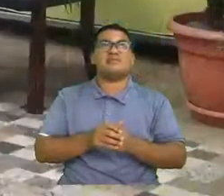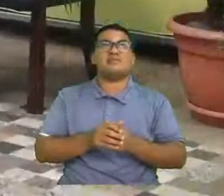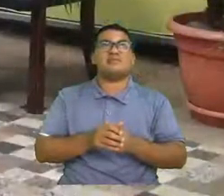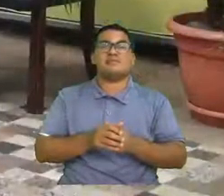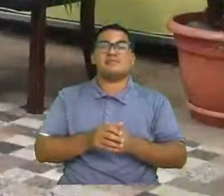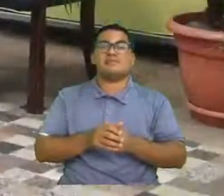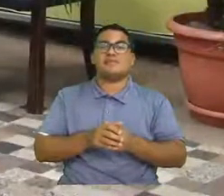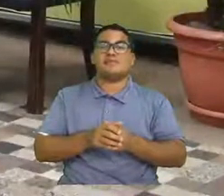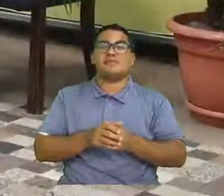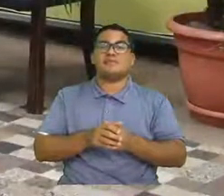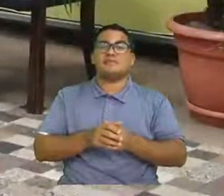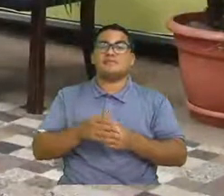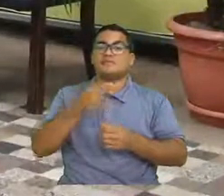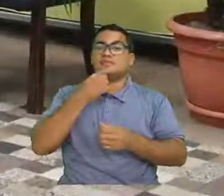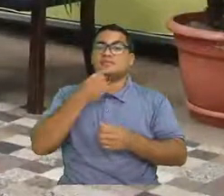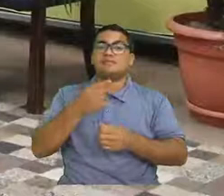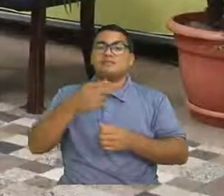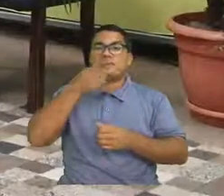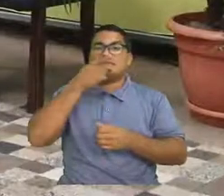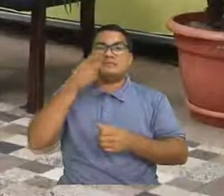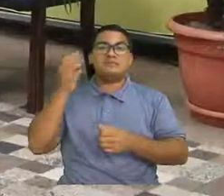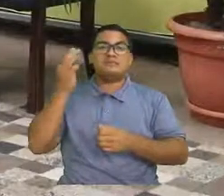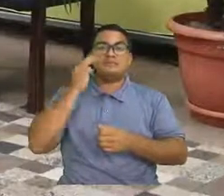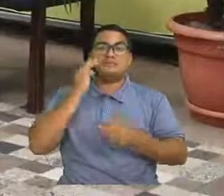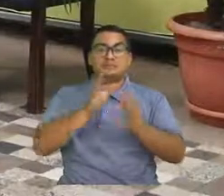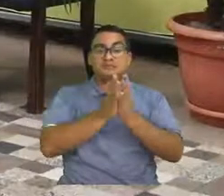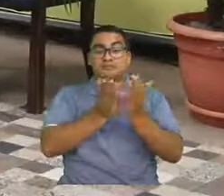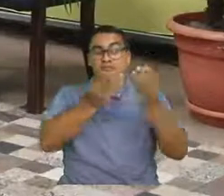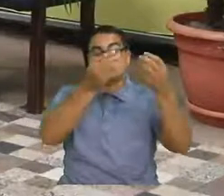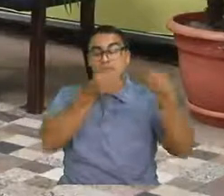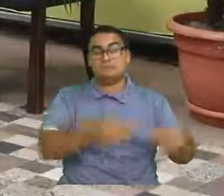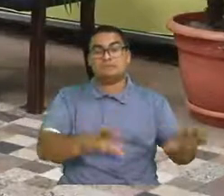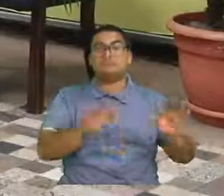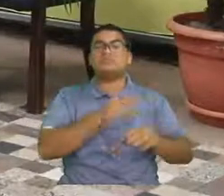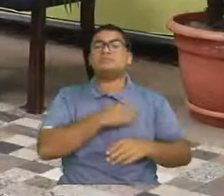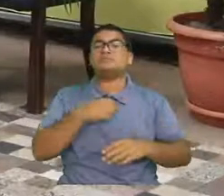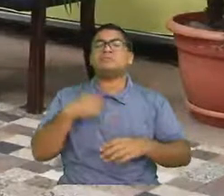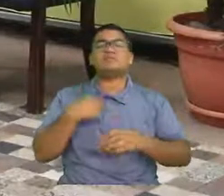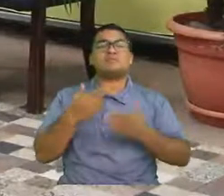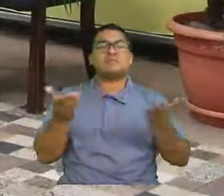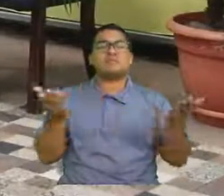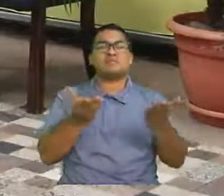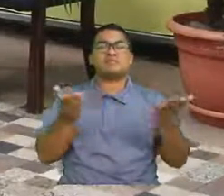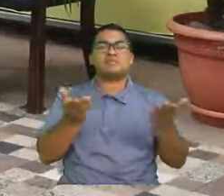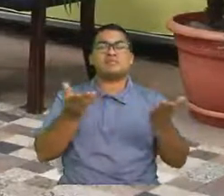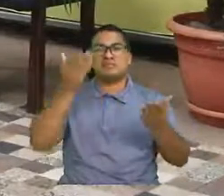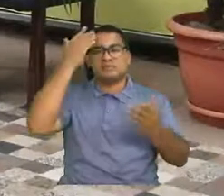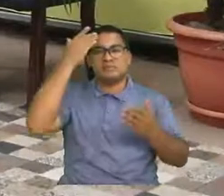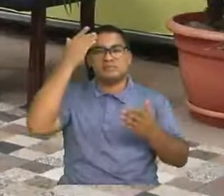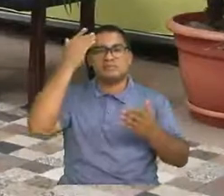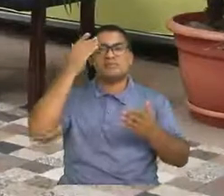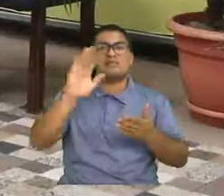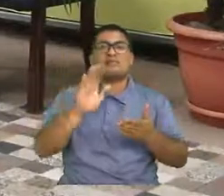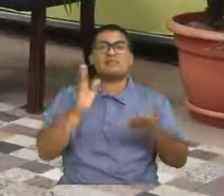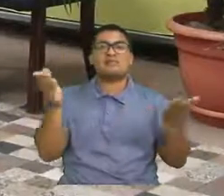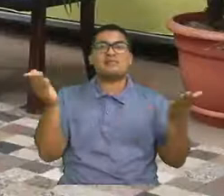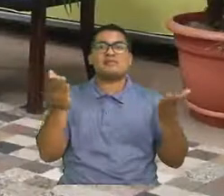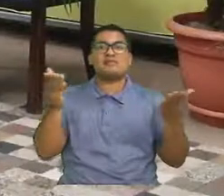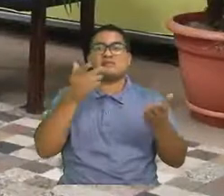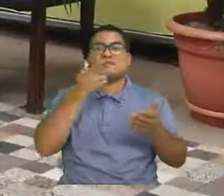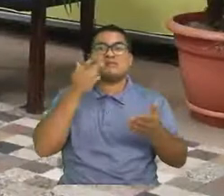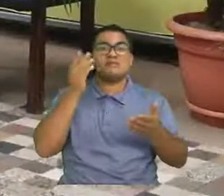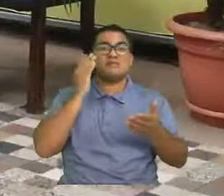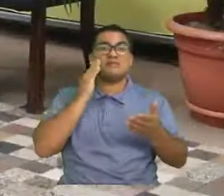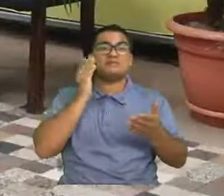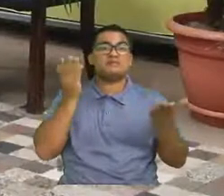familia, como usted lo decía muy bien al inicio, pierde la tarjeta de vacuna, ¿cómo hacemos nosotros para saber, usted y el padre de familia tal